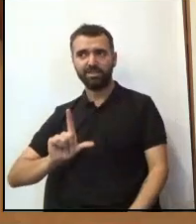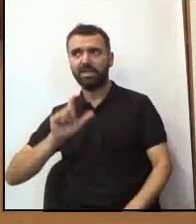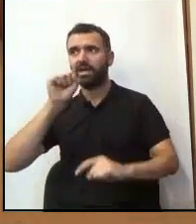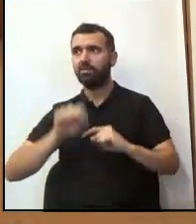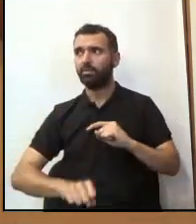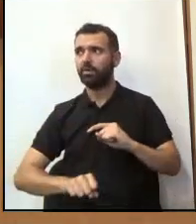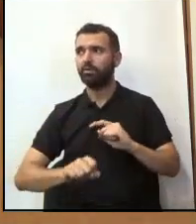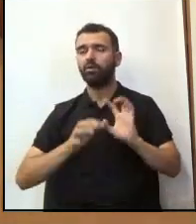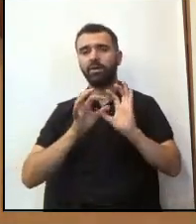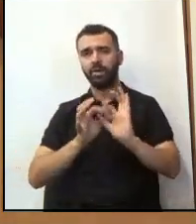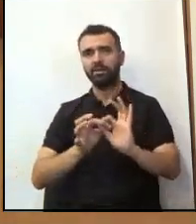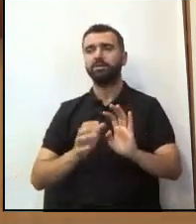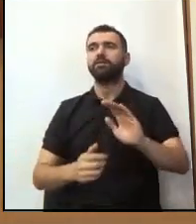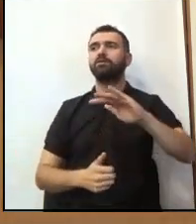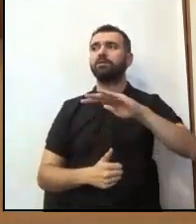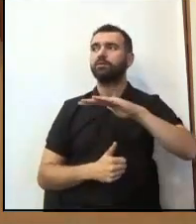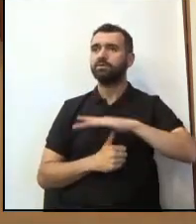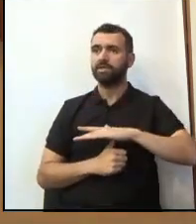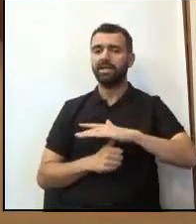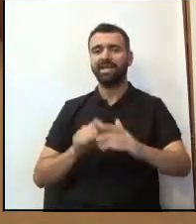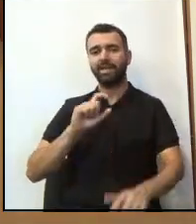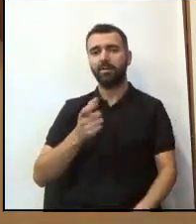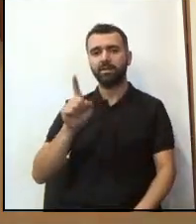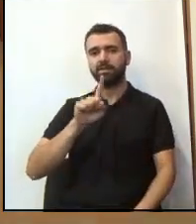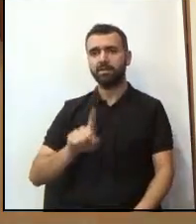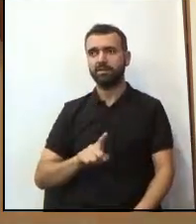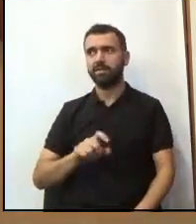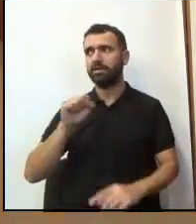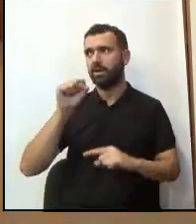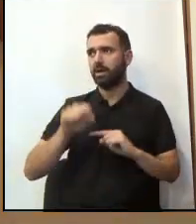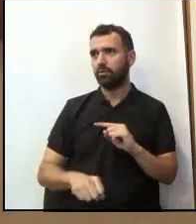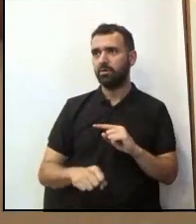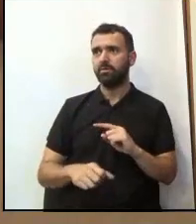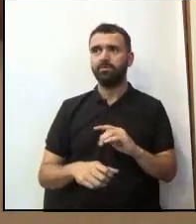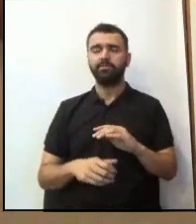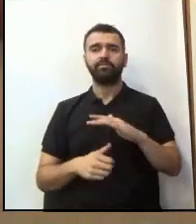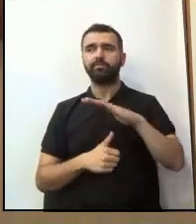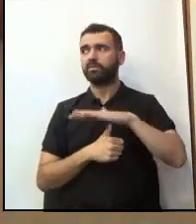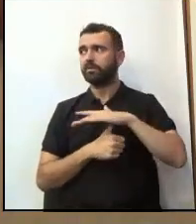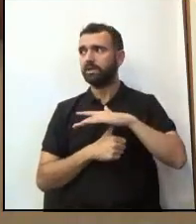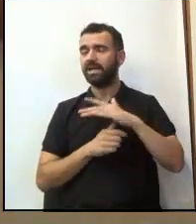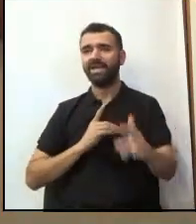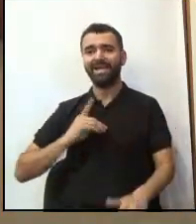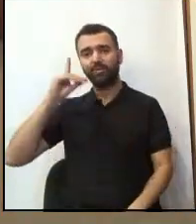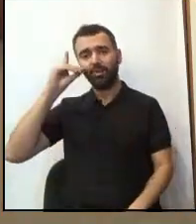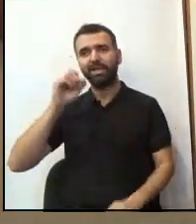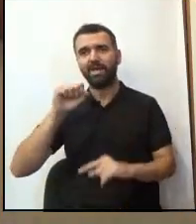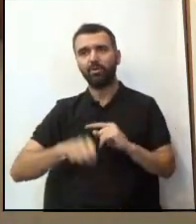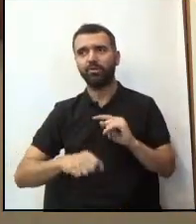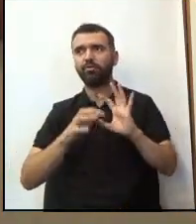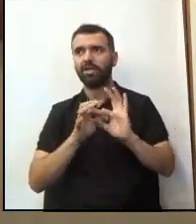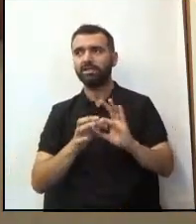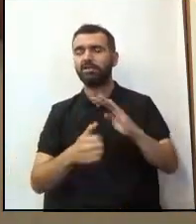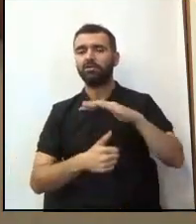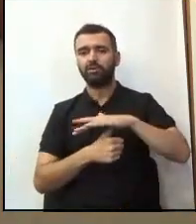Apruebo, Sarita, gracias. Gracias. Concejal Silvester. Apruebo. Gracias. Concejala Bombalé. Apruebo, gracias.